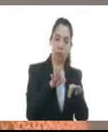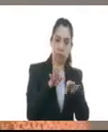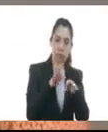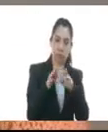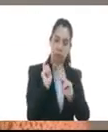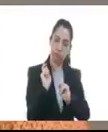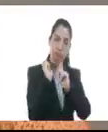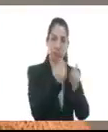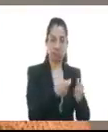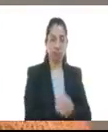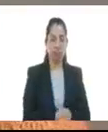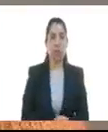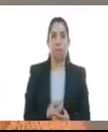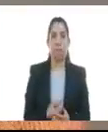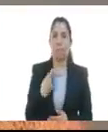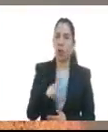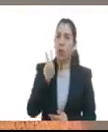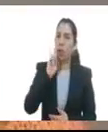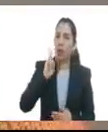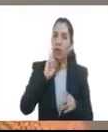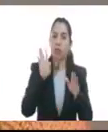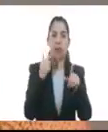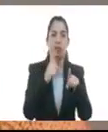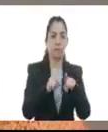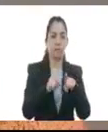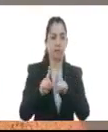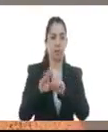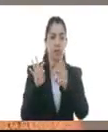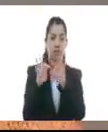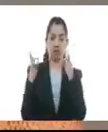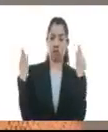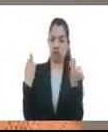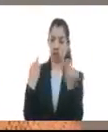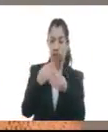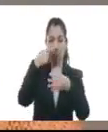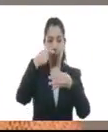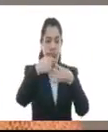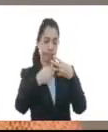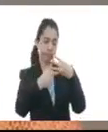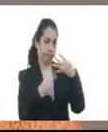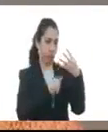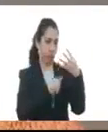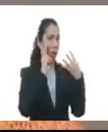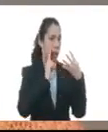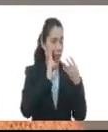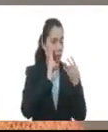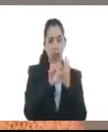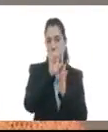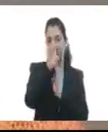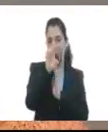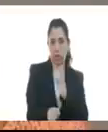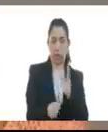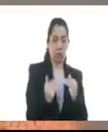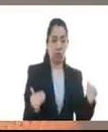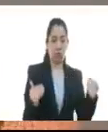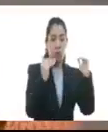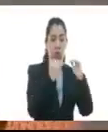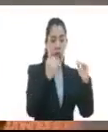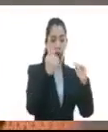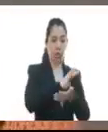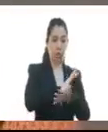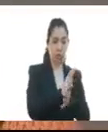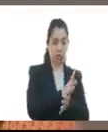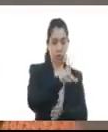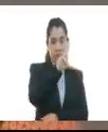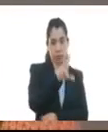cuenta aspectos, ¿no? Por ejemplo, esta agenda fundamental de igualdad y no discriminación en México. También que el